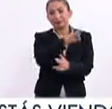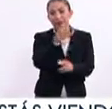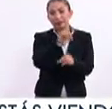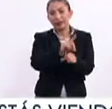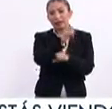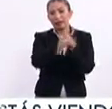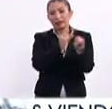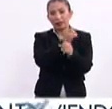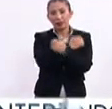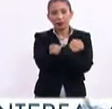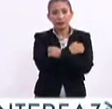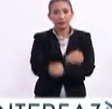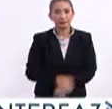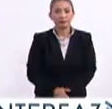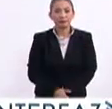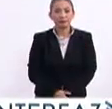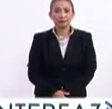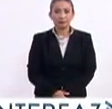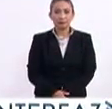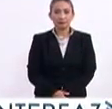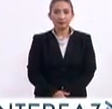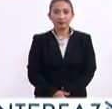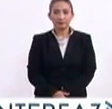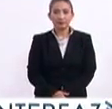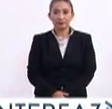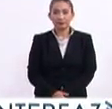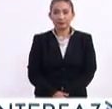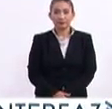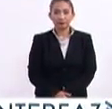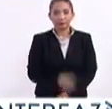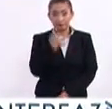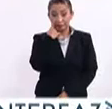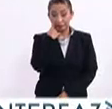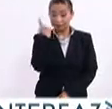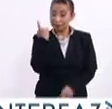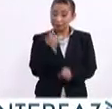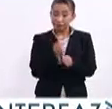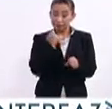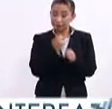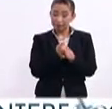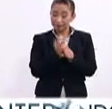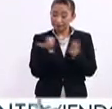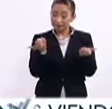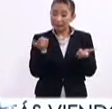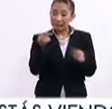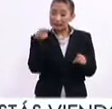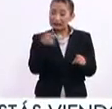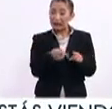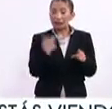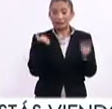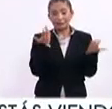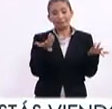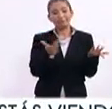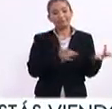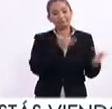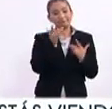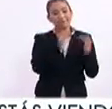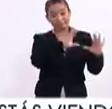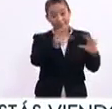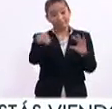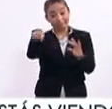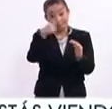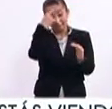del Día Internacional de la Educación. Pues el principal objetivo es sensibilizar a la